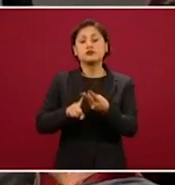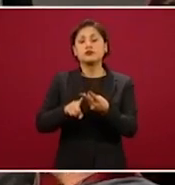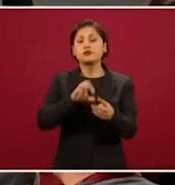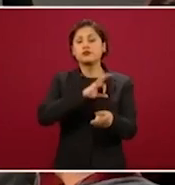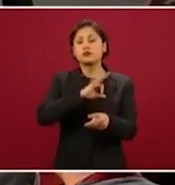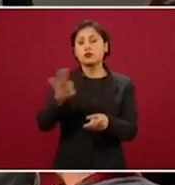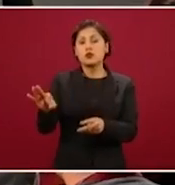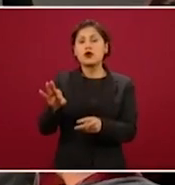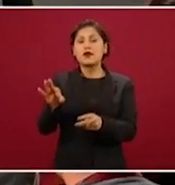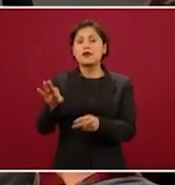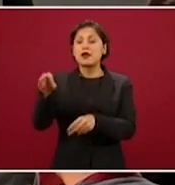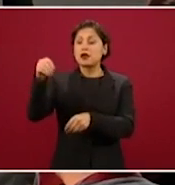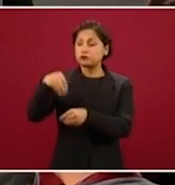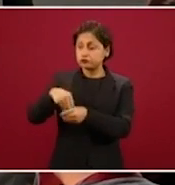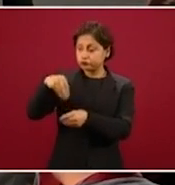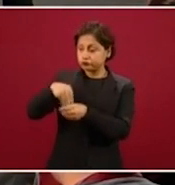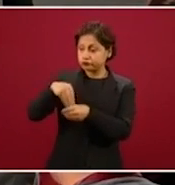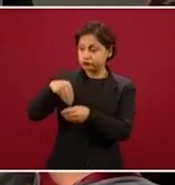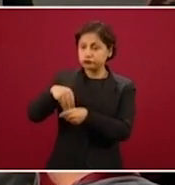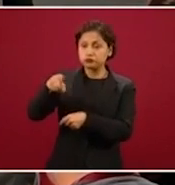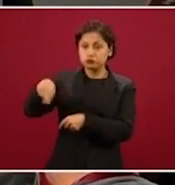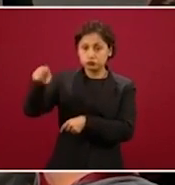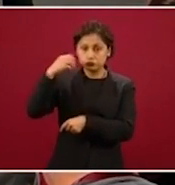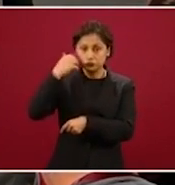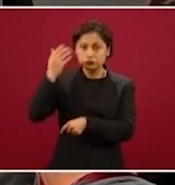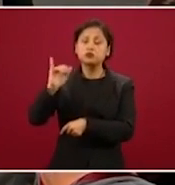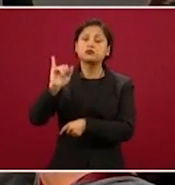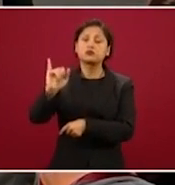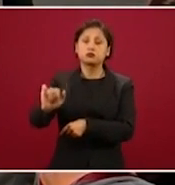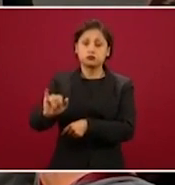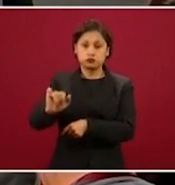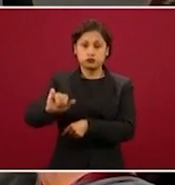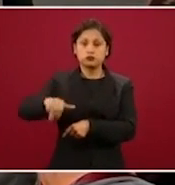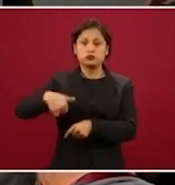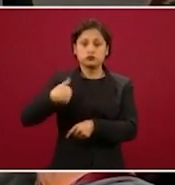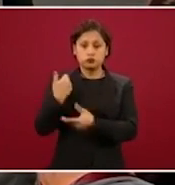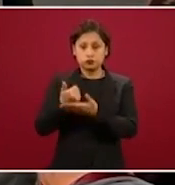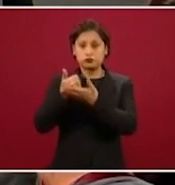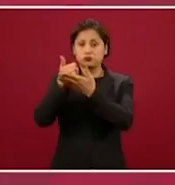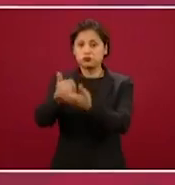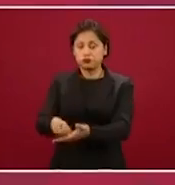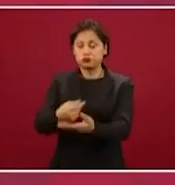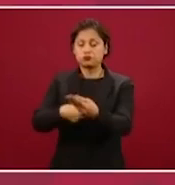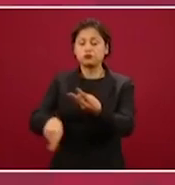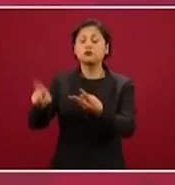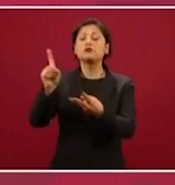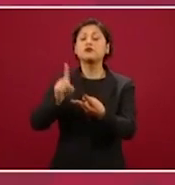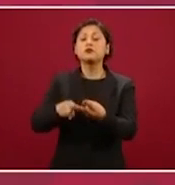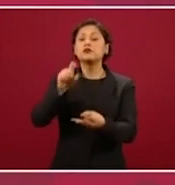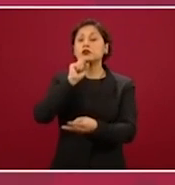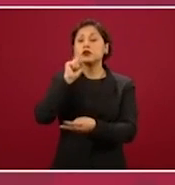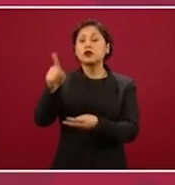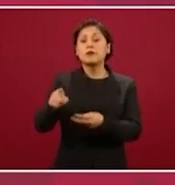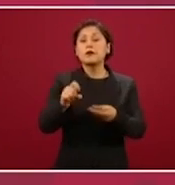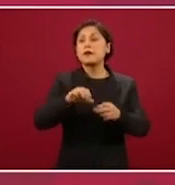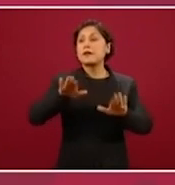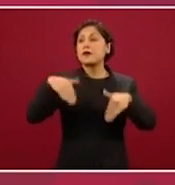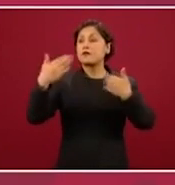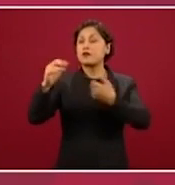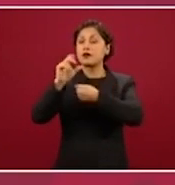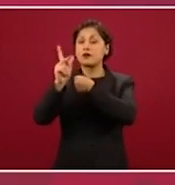el ahorro, se pueden recibir remesas, pero lo